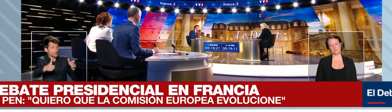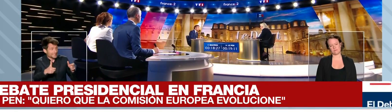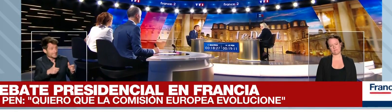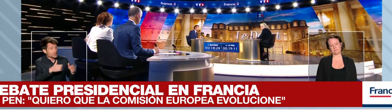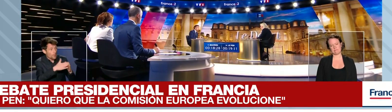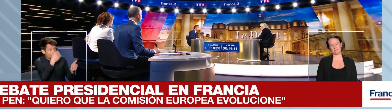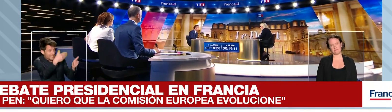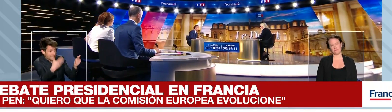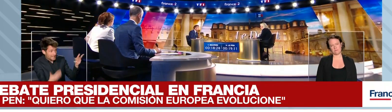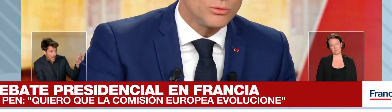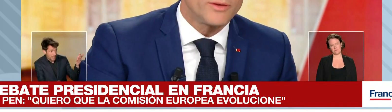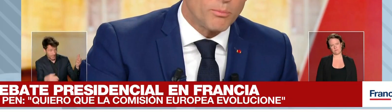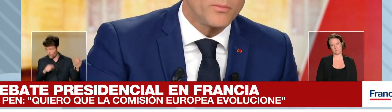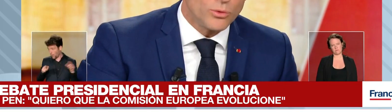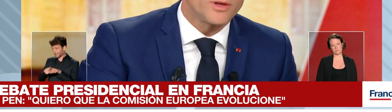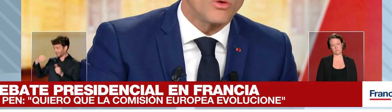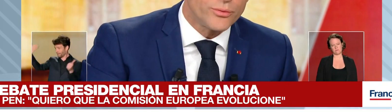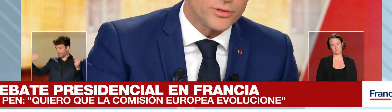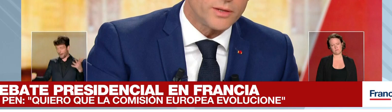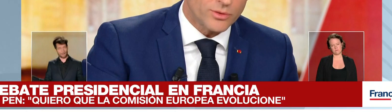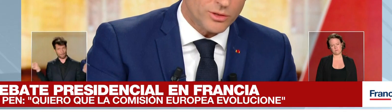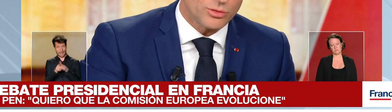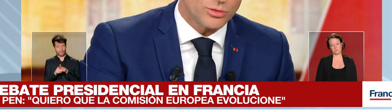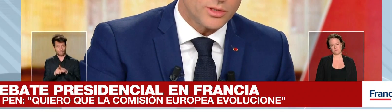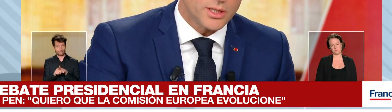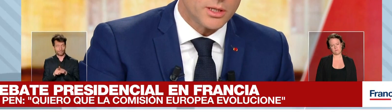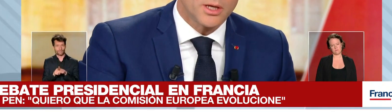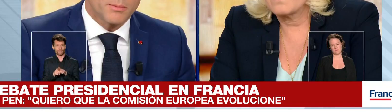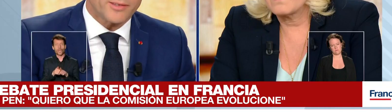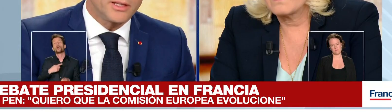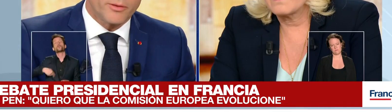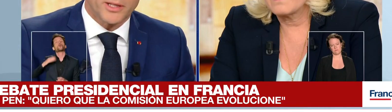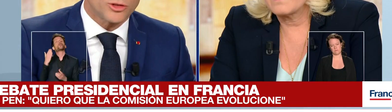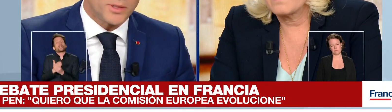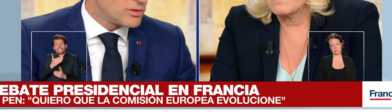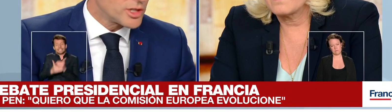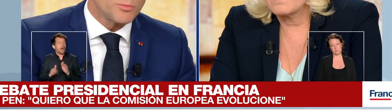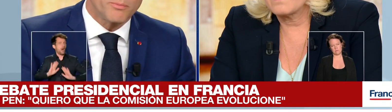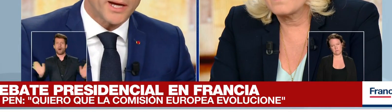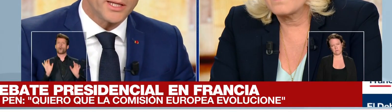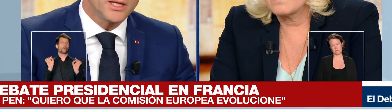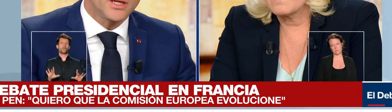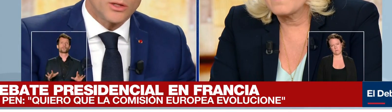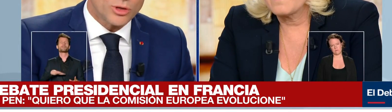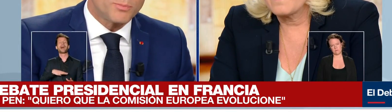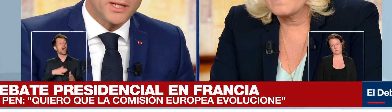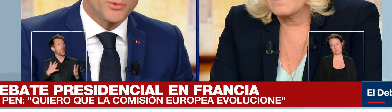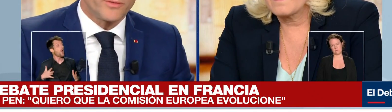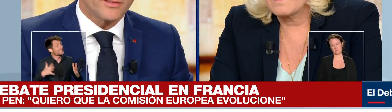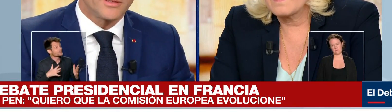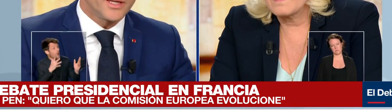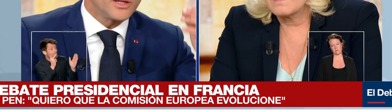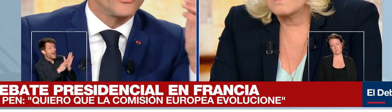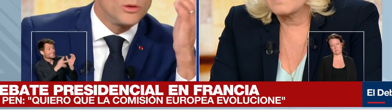cosas, pedimos las mismas condiciones del otro lado. Entonces, no avanzamos en este expediente porque no había